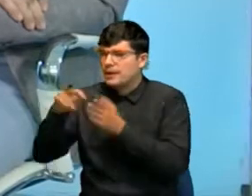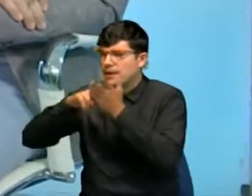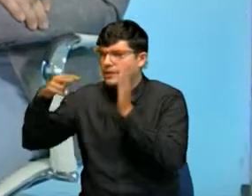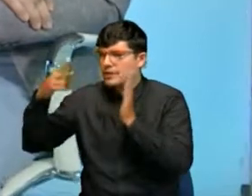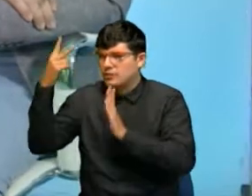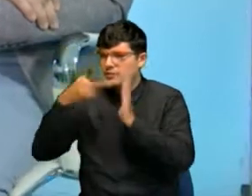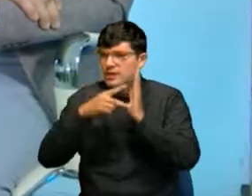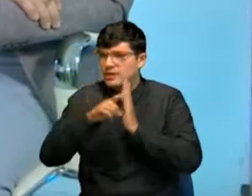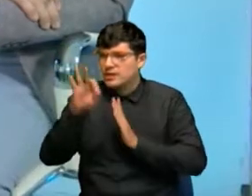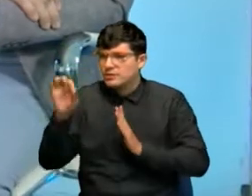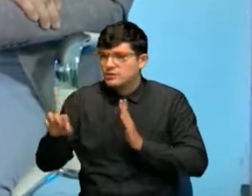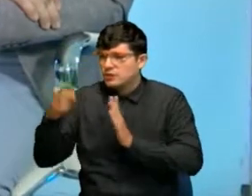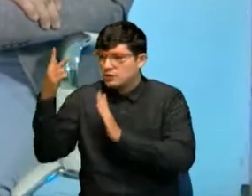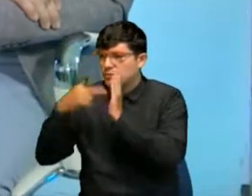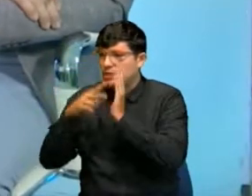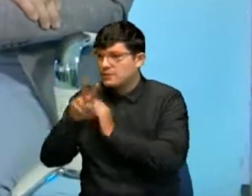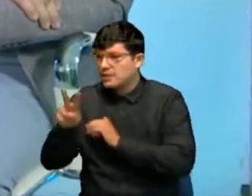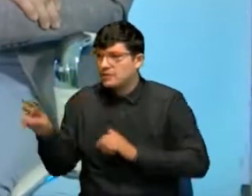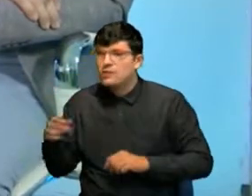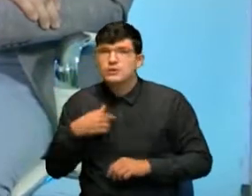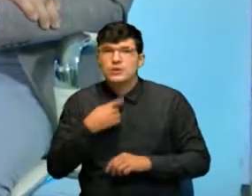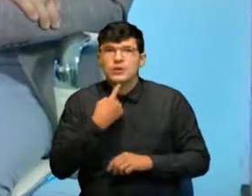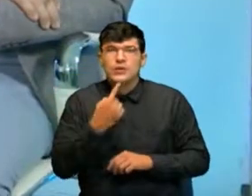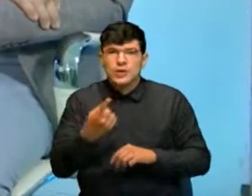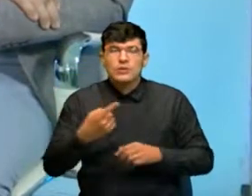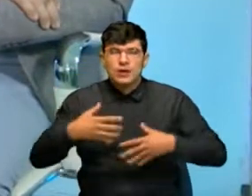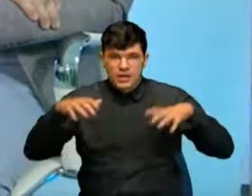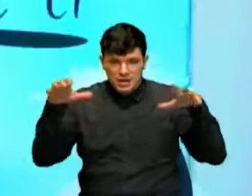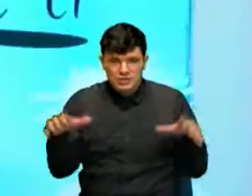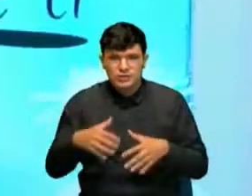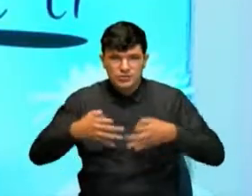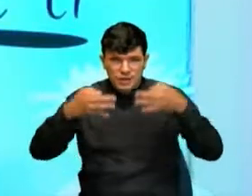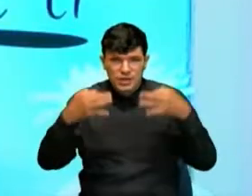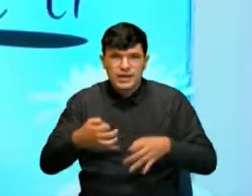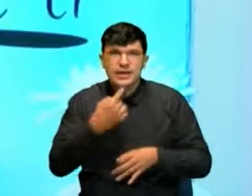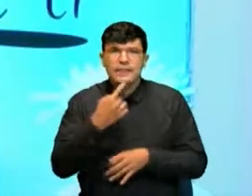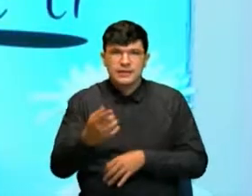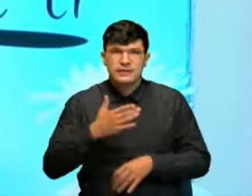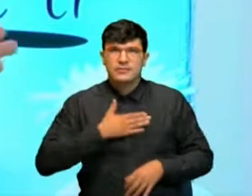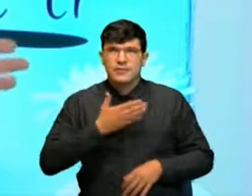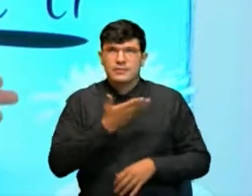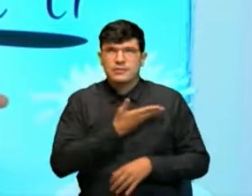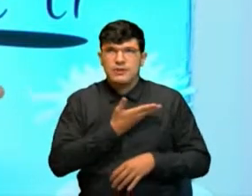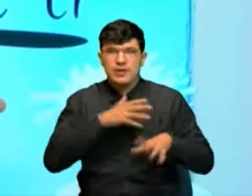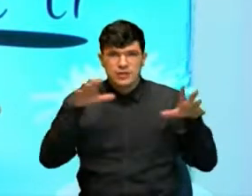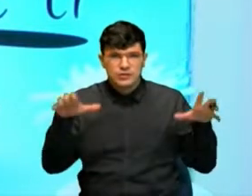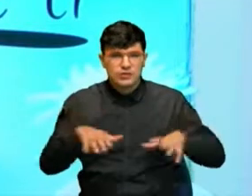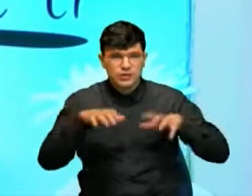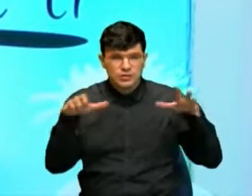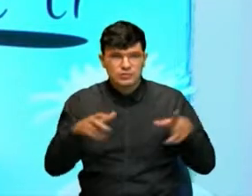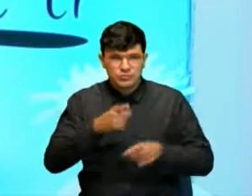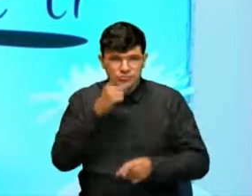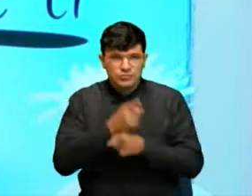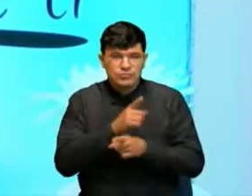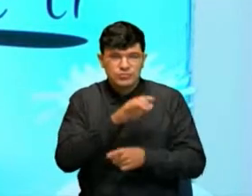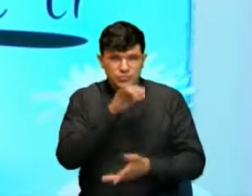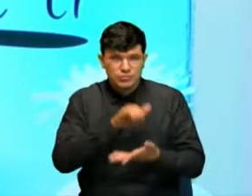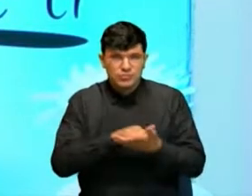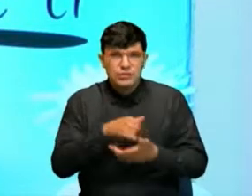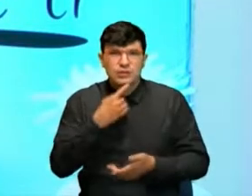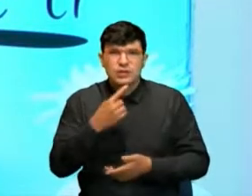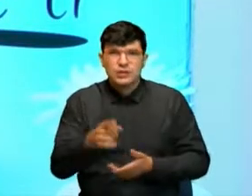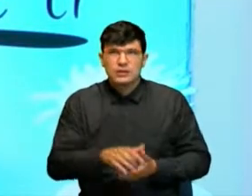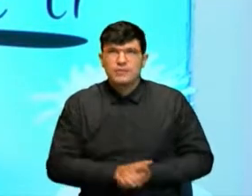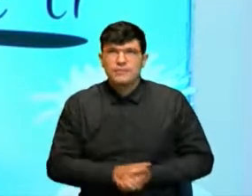2018-2022? Mire, yo se lo digo con hechos concretos. Como decía mi mamá, hechos son amores y no buenas razones. Mire, va a